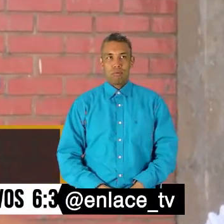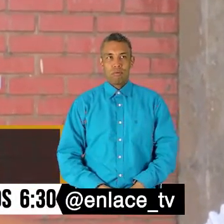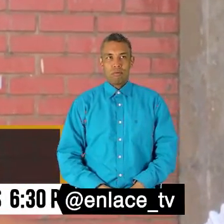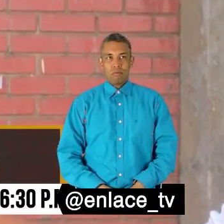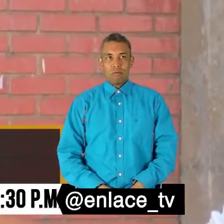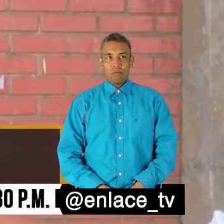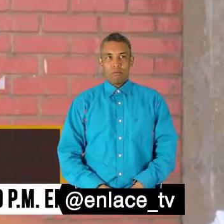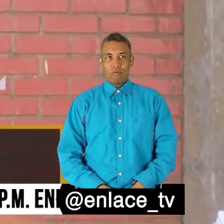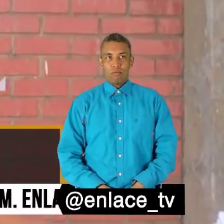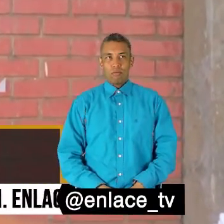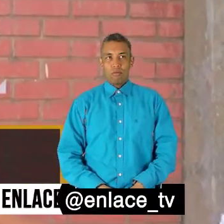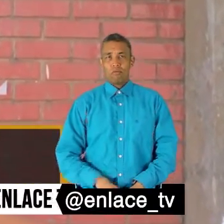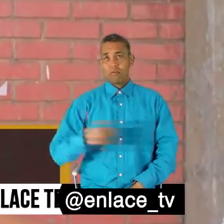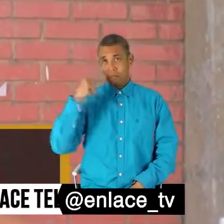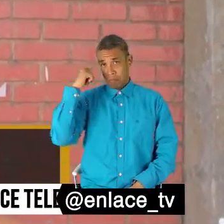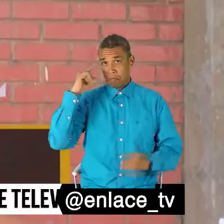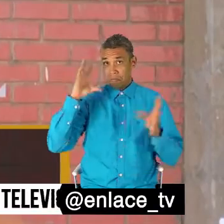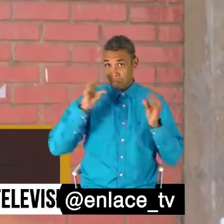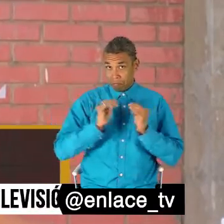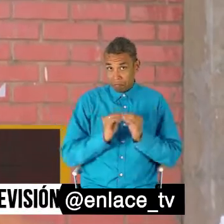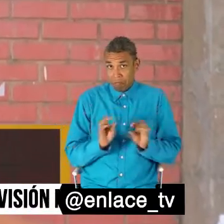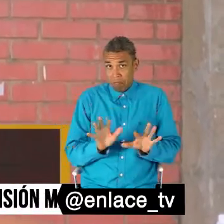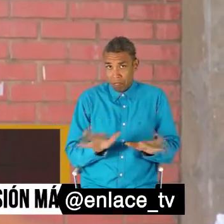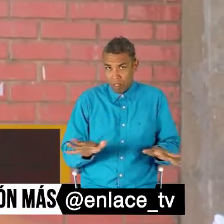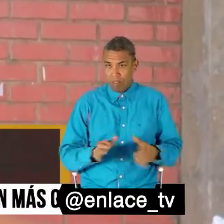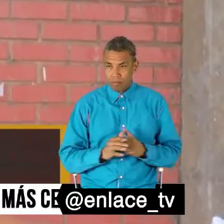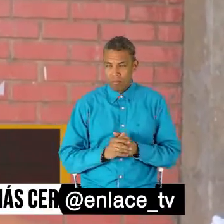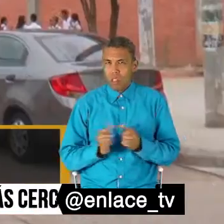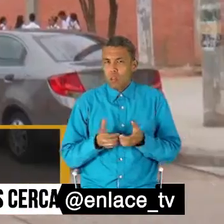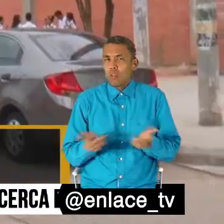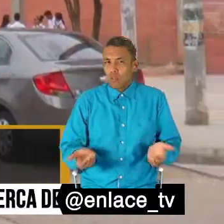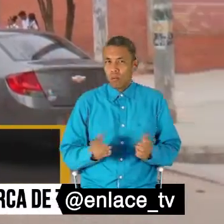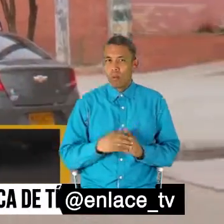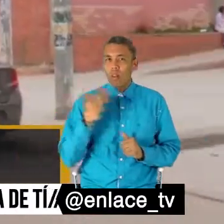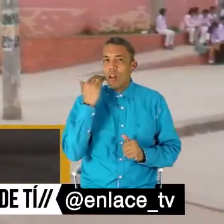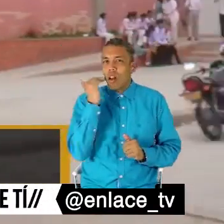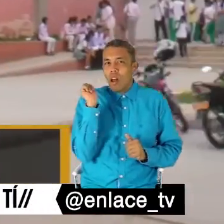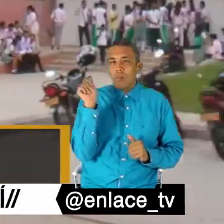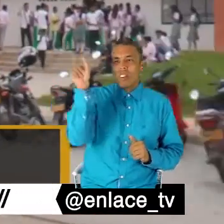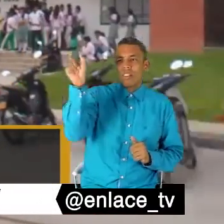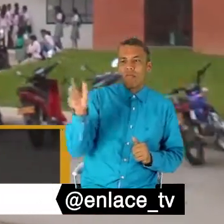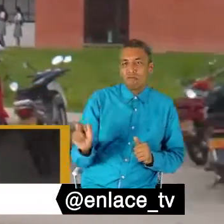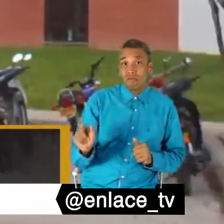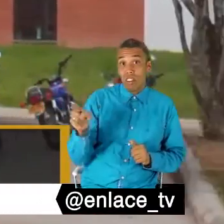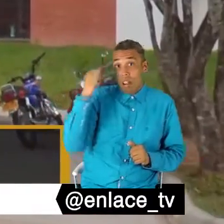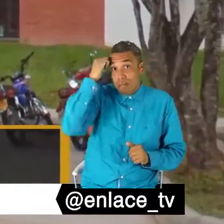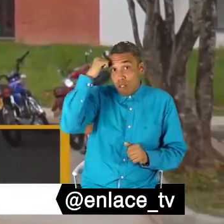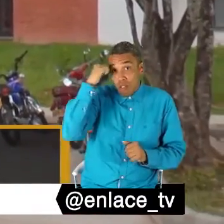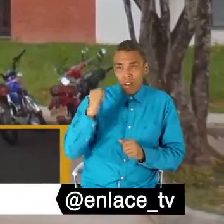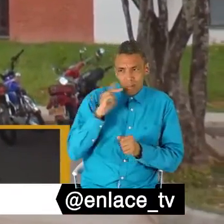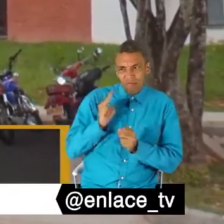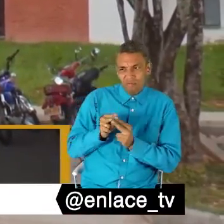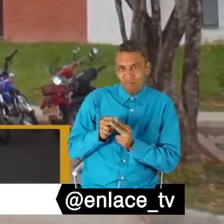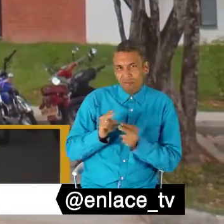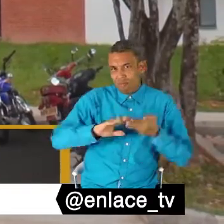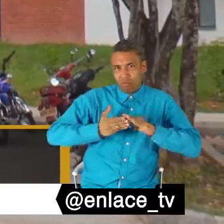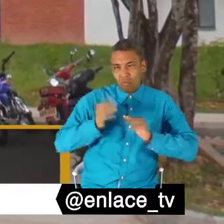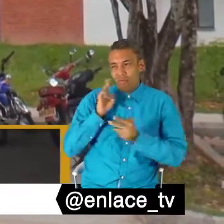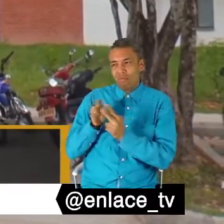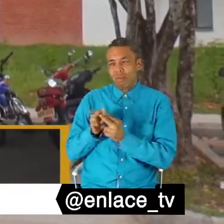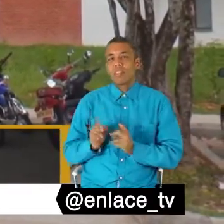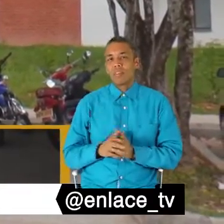asumir el cargo de coordinadora de convivencia, pero va a ser, digamos, por un tiempo. y el compromiso fue que la iba